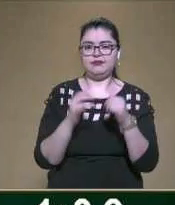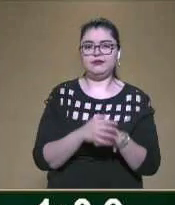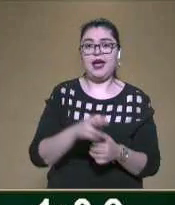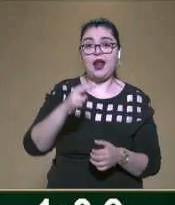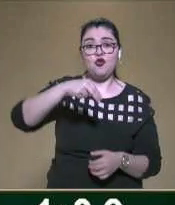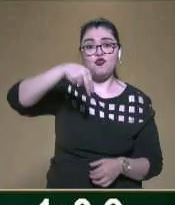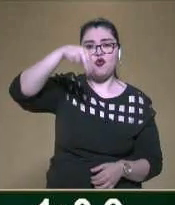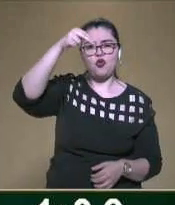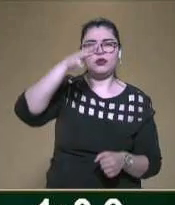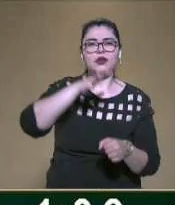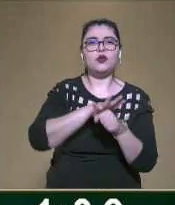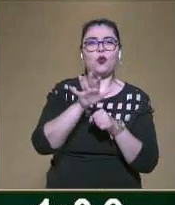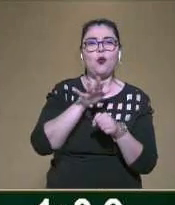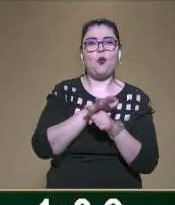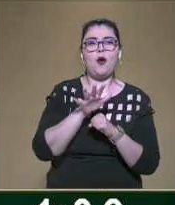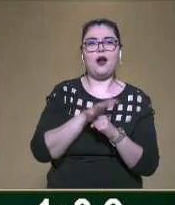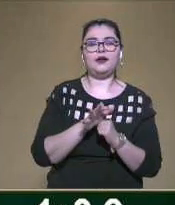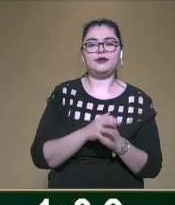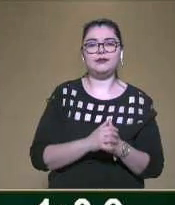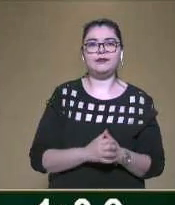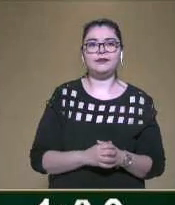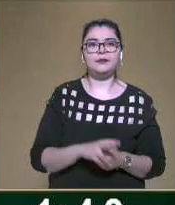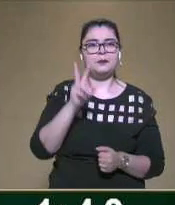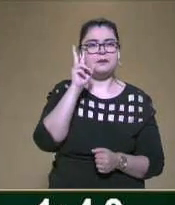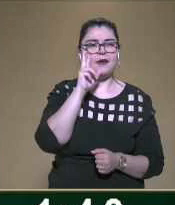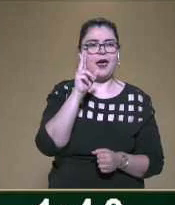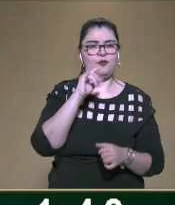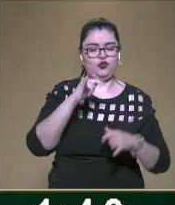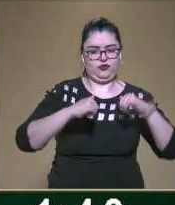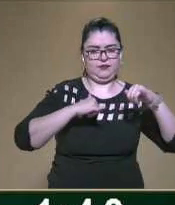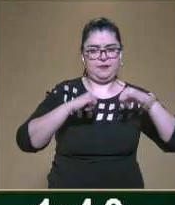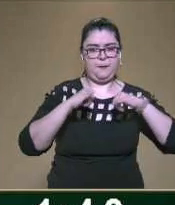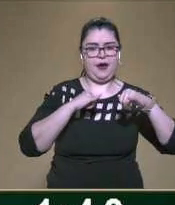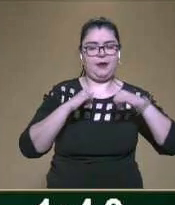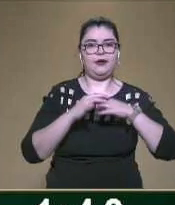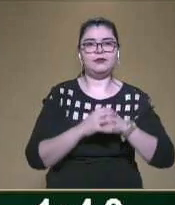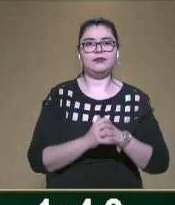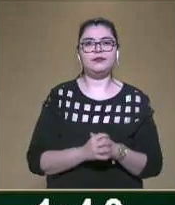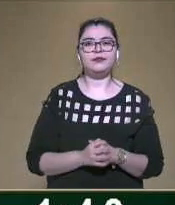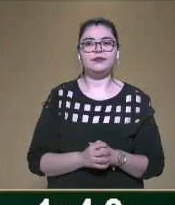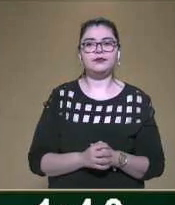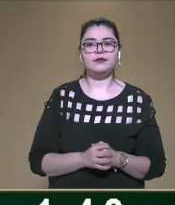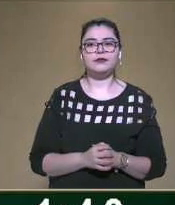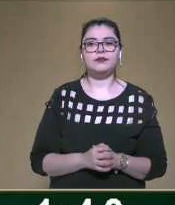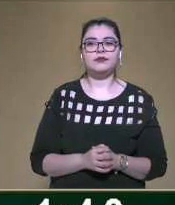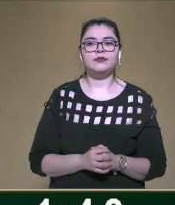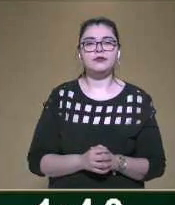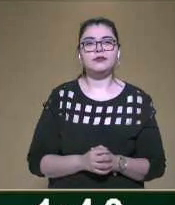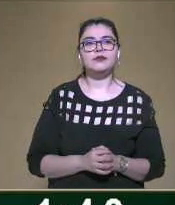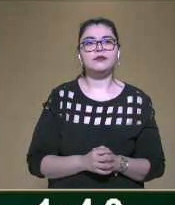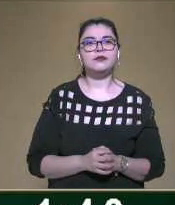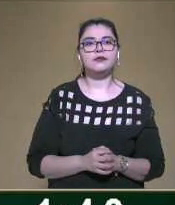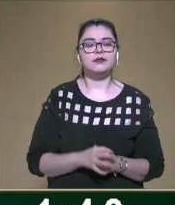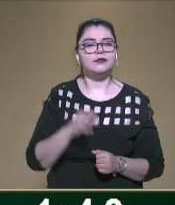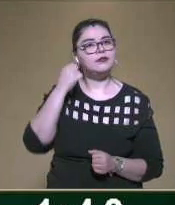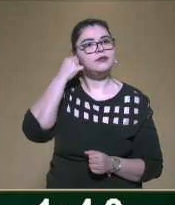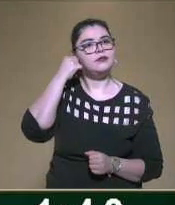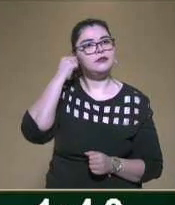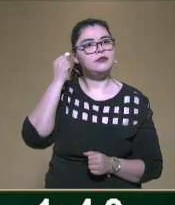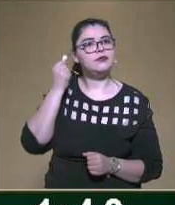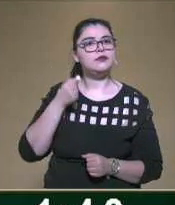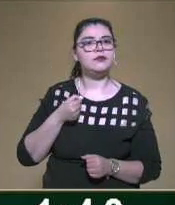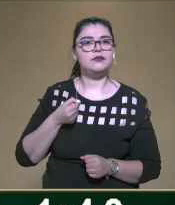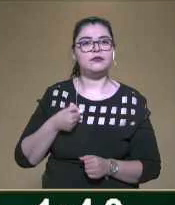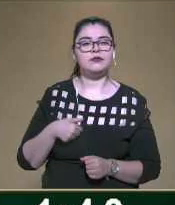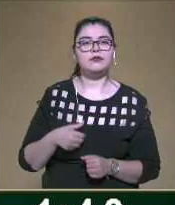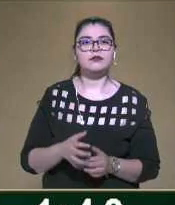se encuentra qué municipios, maestro Ricky. Pues está muy sencillo, mire, ya le mencioné uno, que es General Escobedo.